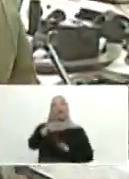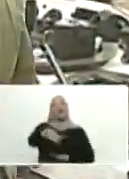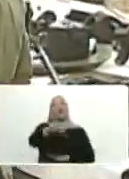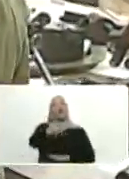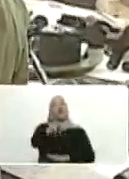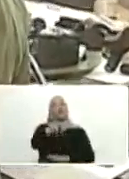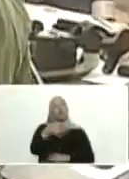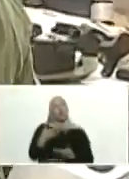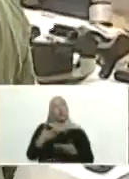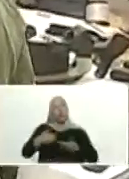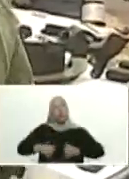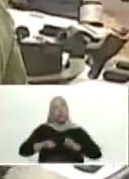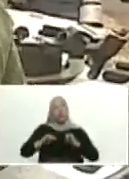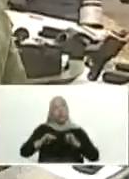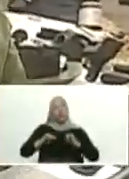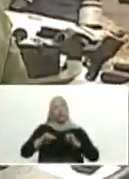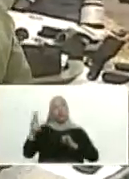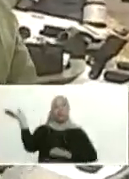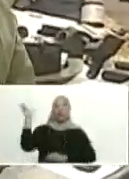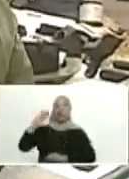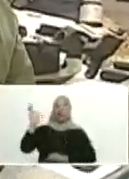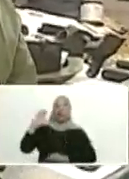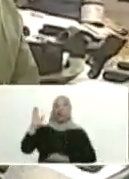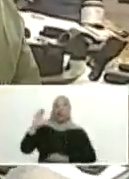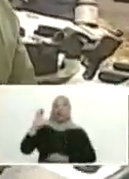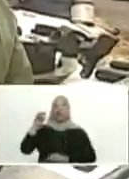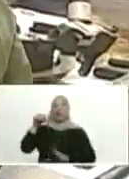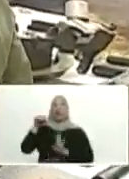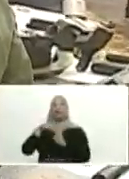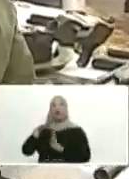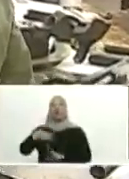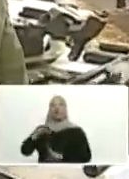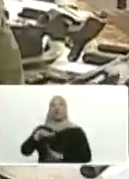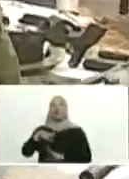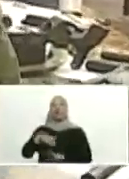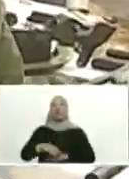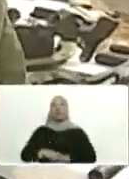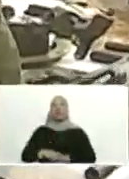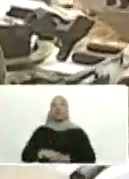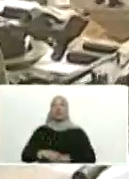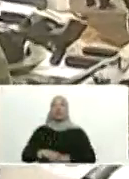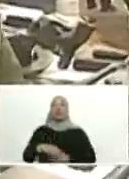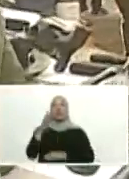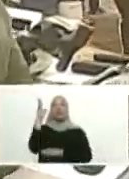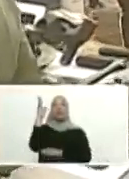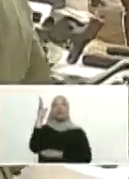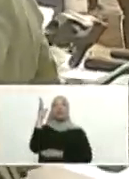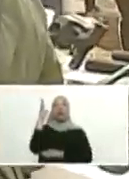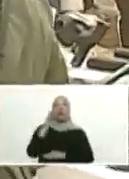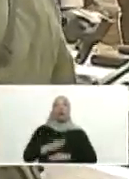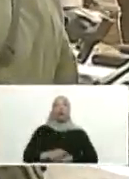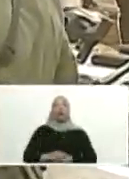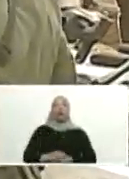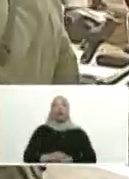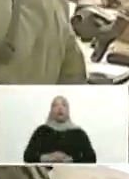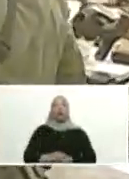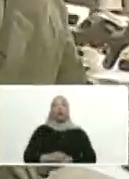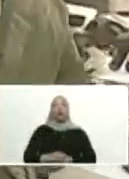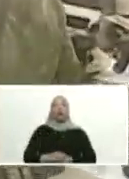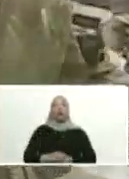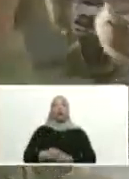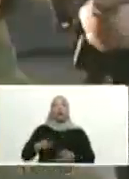De dónde es usted de Caracas En qué parte de Caracas de la pastora de la pastora y de